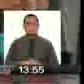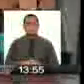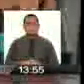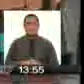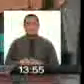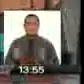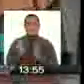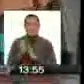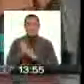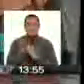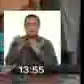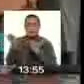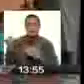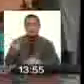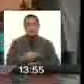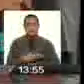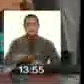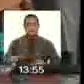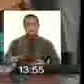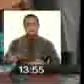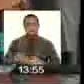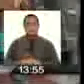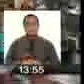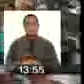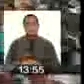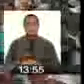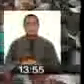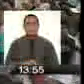Un aplauso para nuestro presidente.